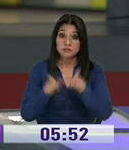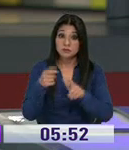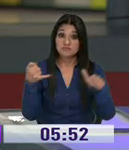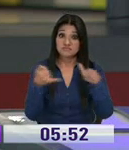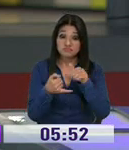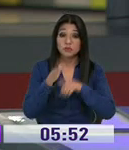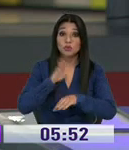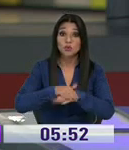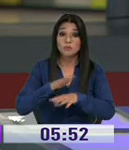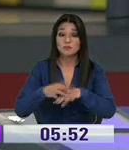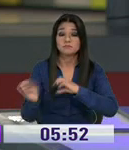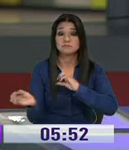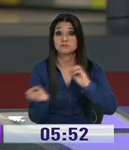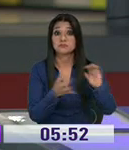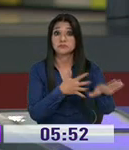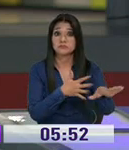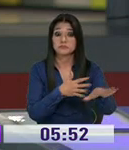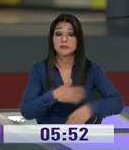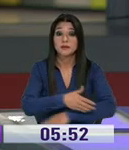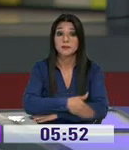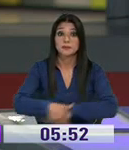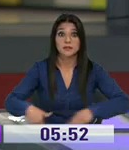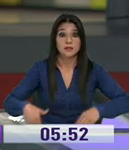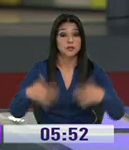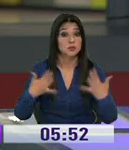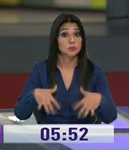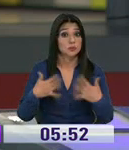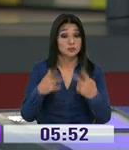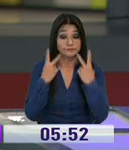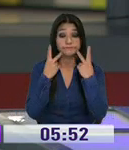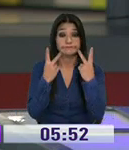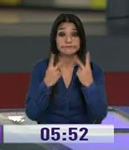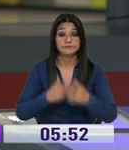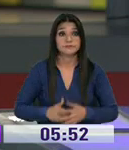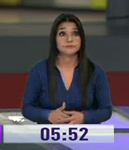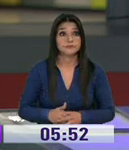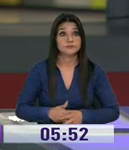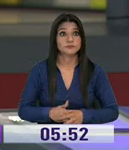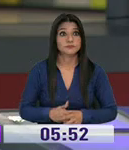la dejaron botada en la vía. Increíble y terrible esta historia. Vamos.